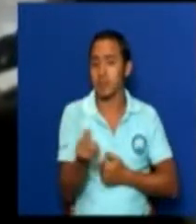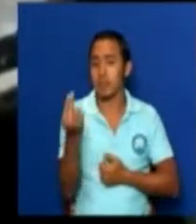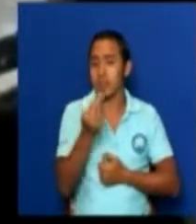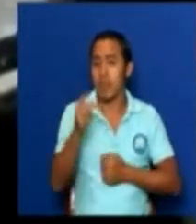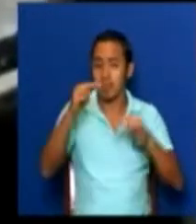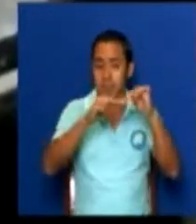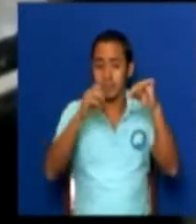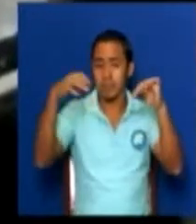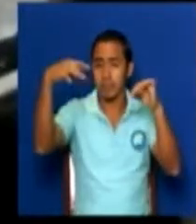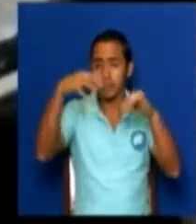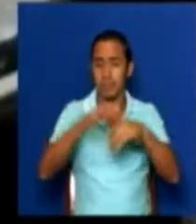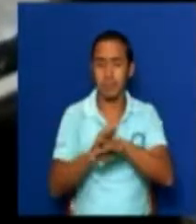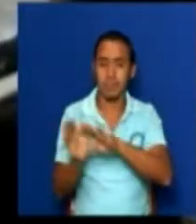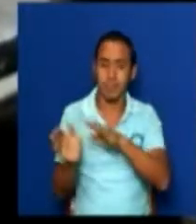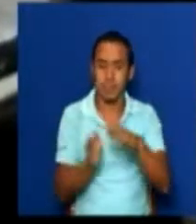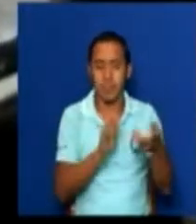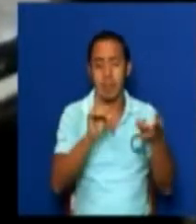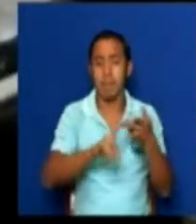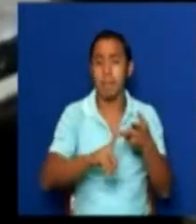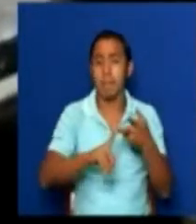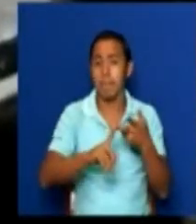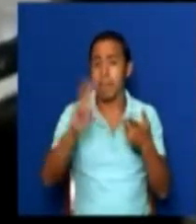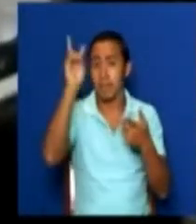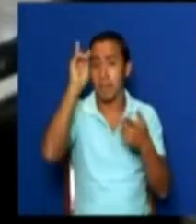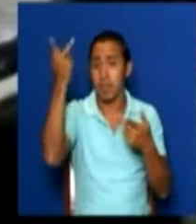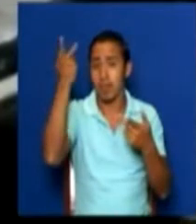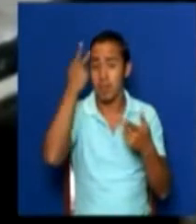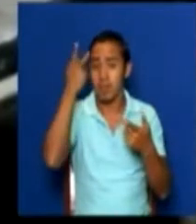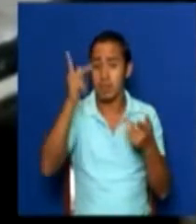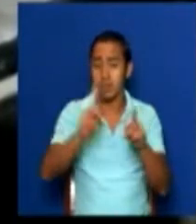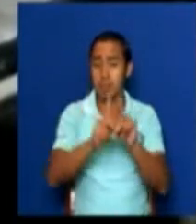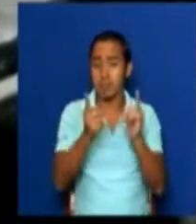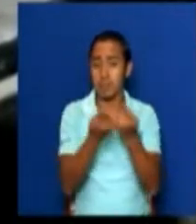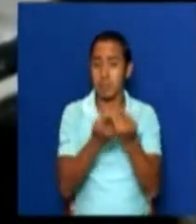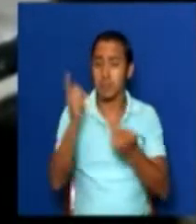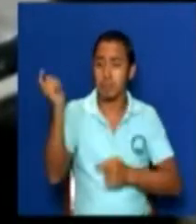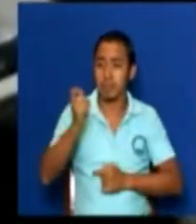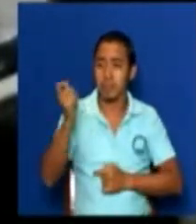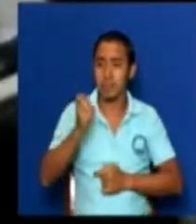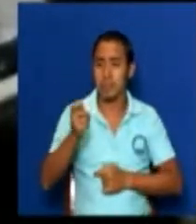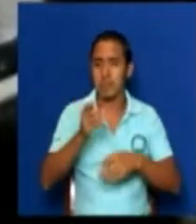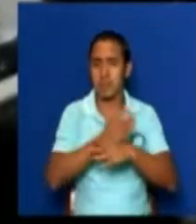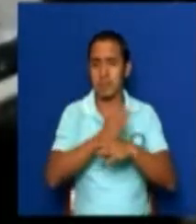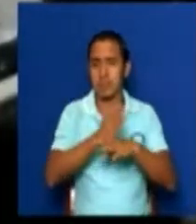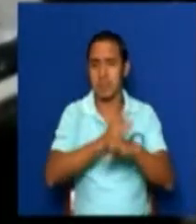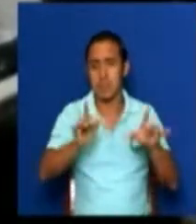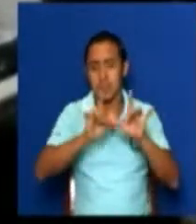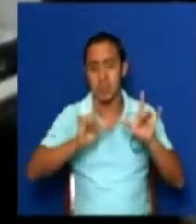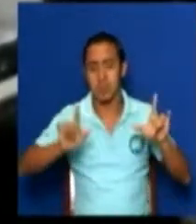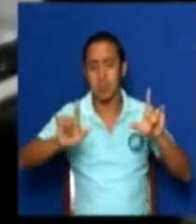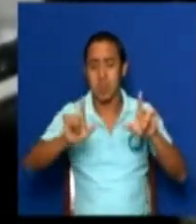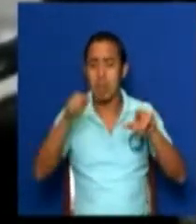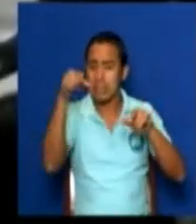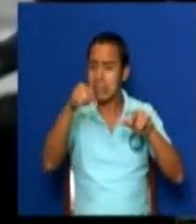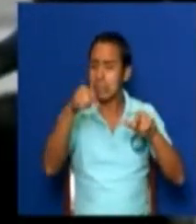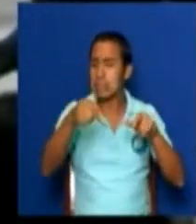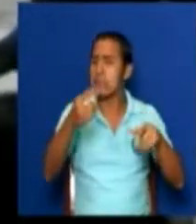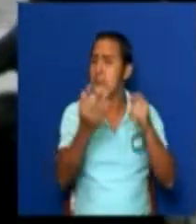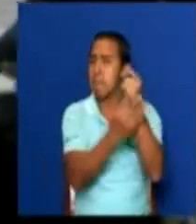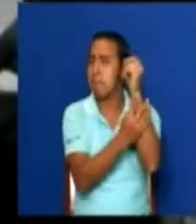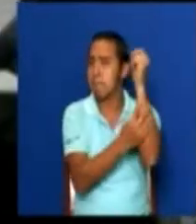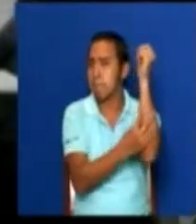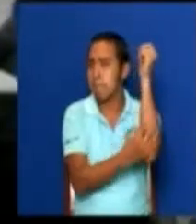el tema de la política pública del subsidio a los asentamientos, a las familias más vulnerables.